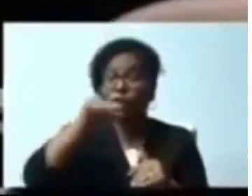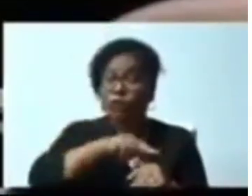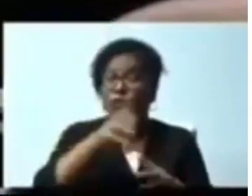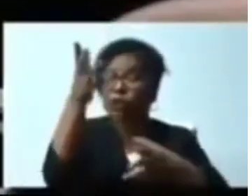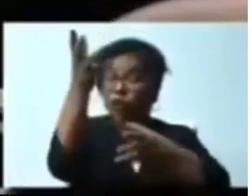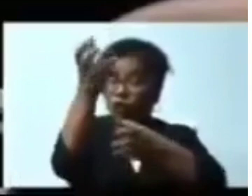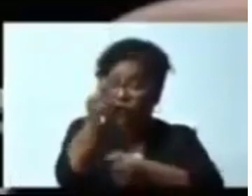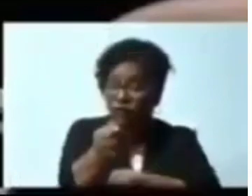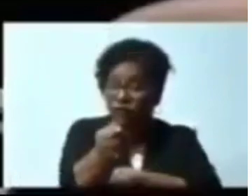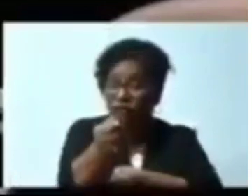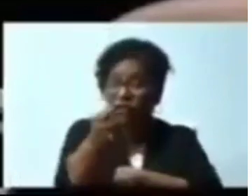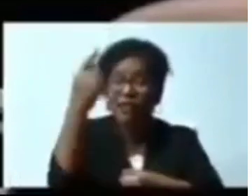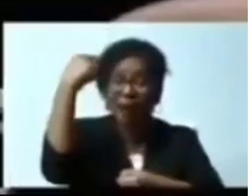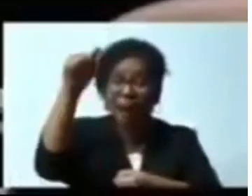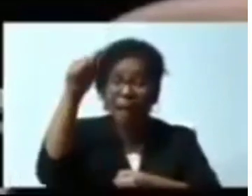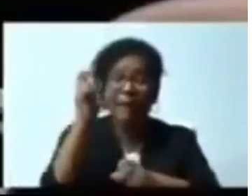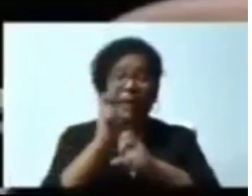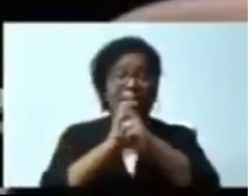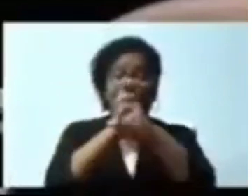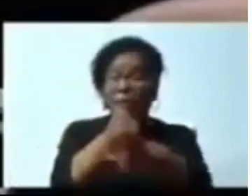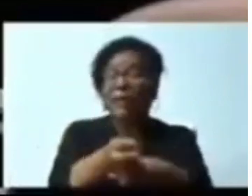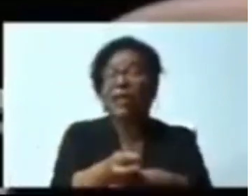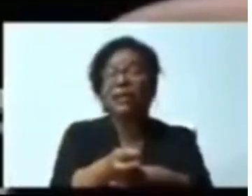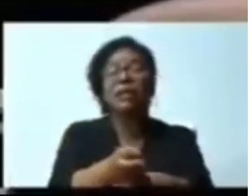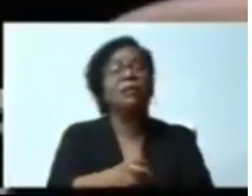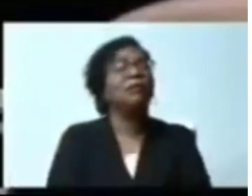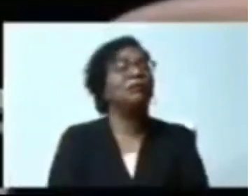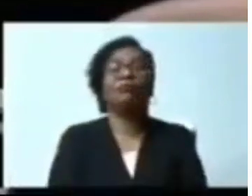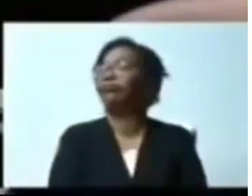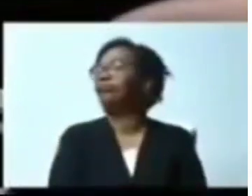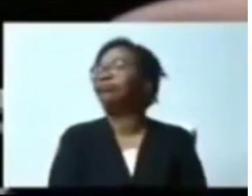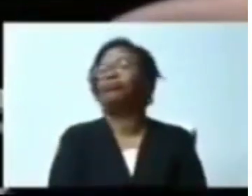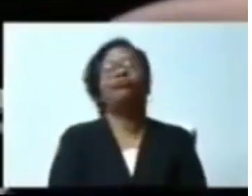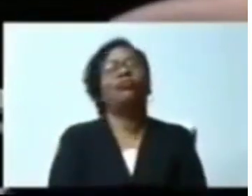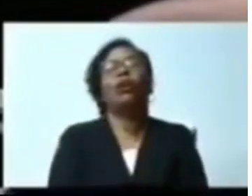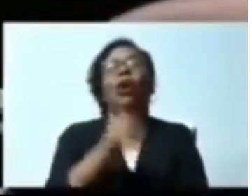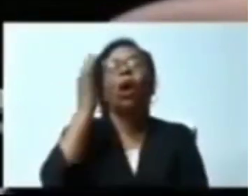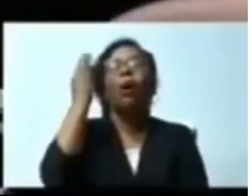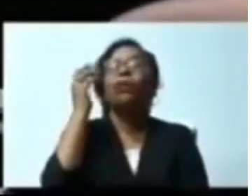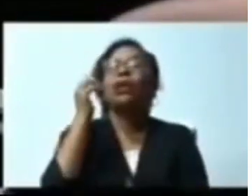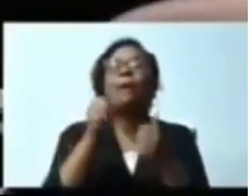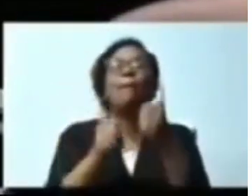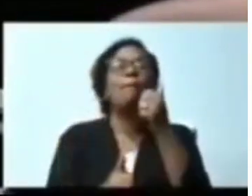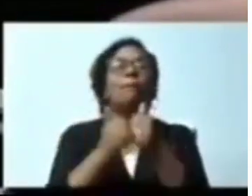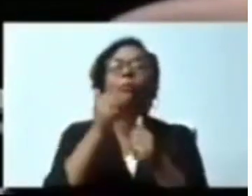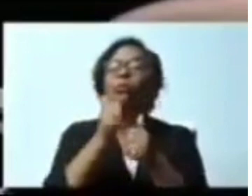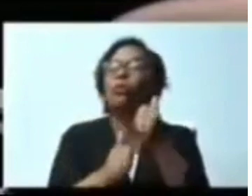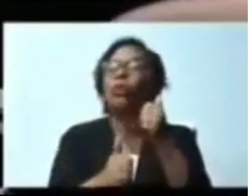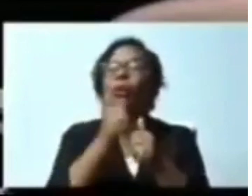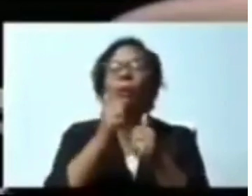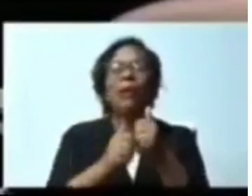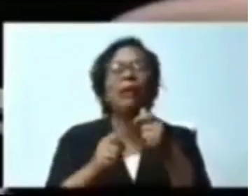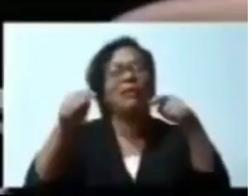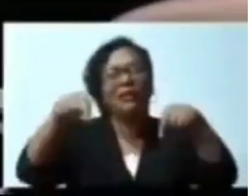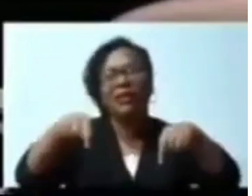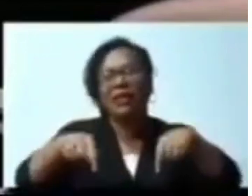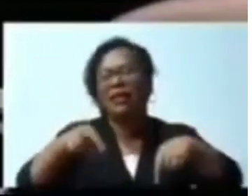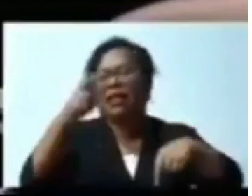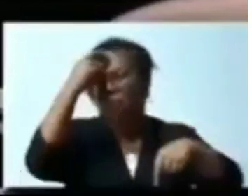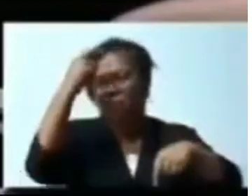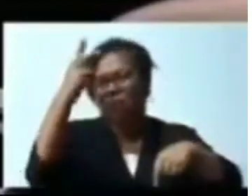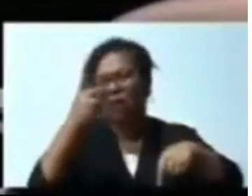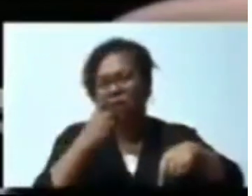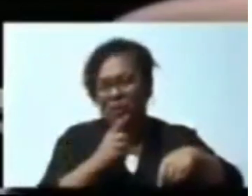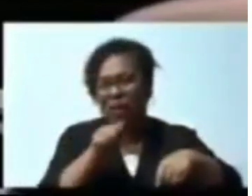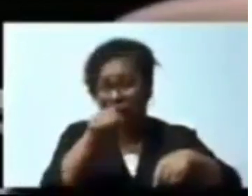más. Porque no ha resuelto los problemas básicos de la República Dominicana, no merece confianza. No ha